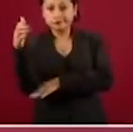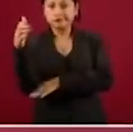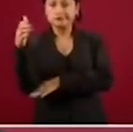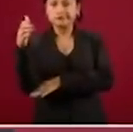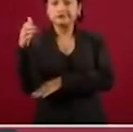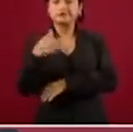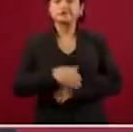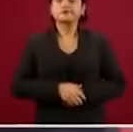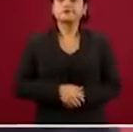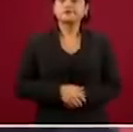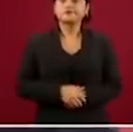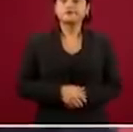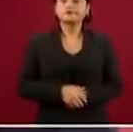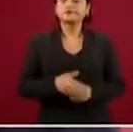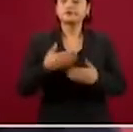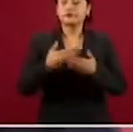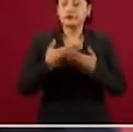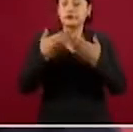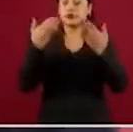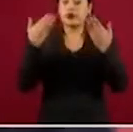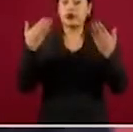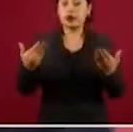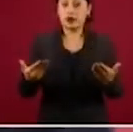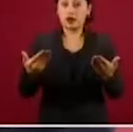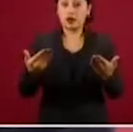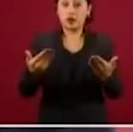Y este año se va a ampliar a